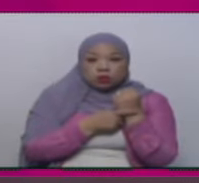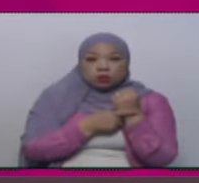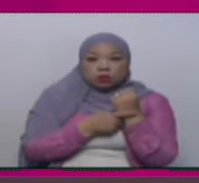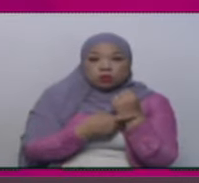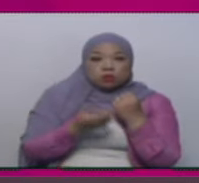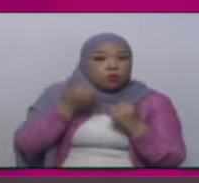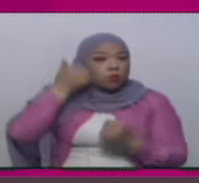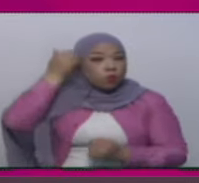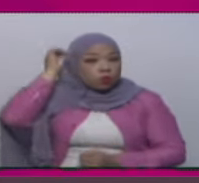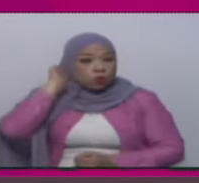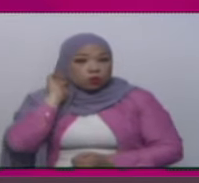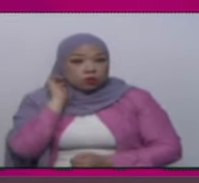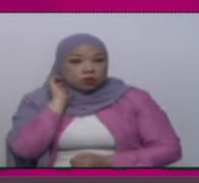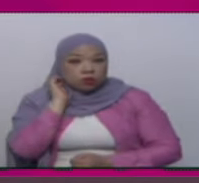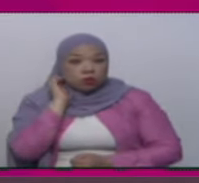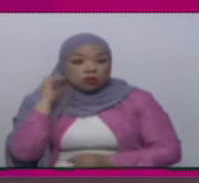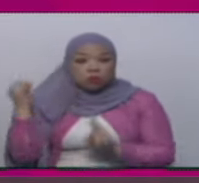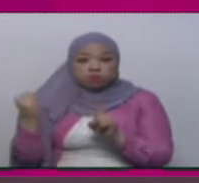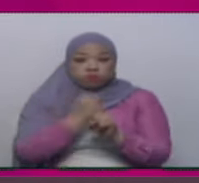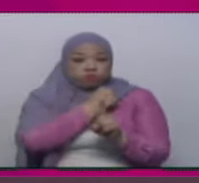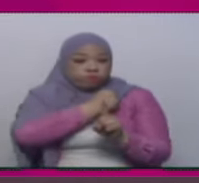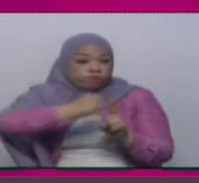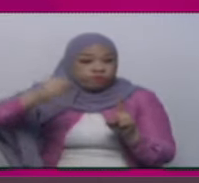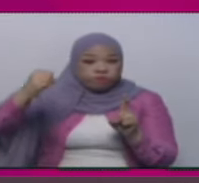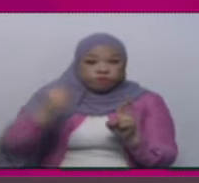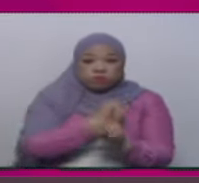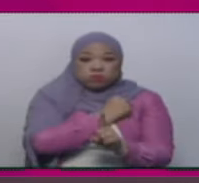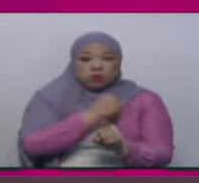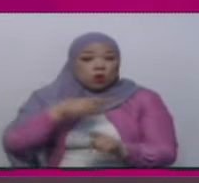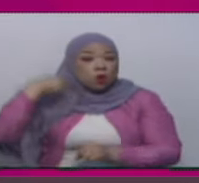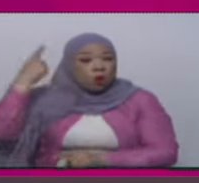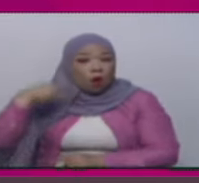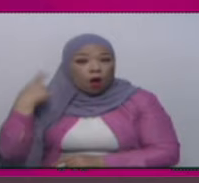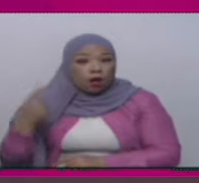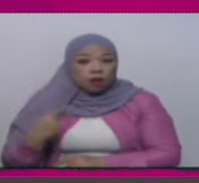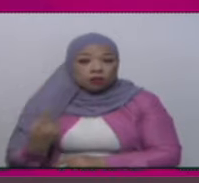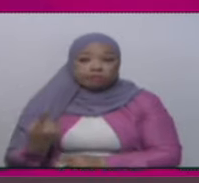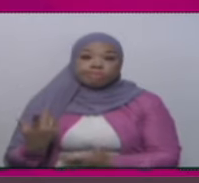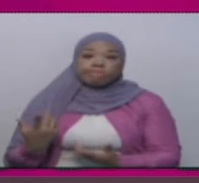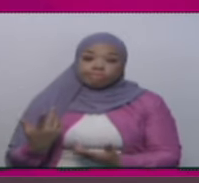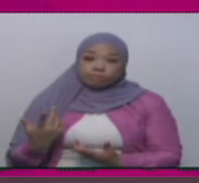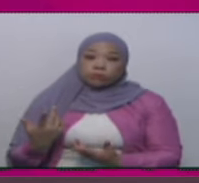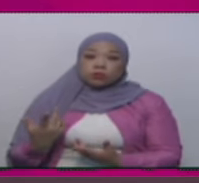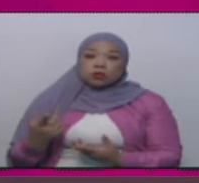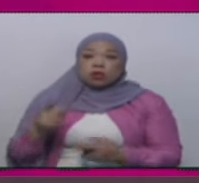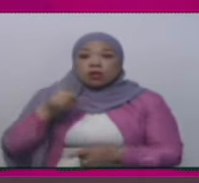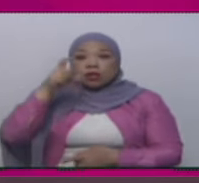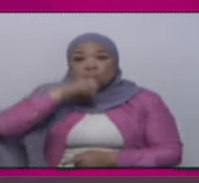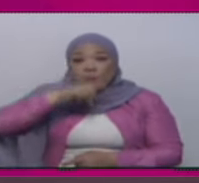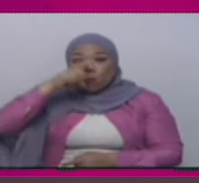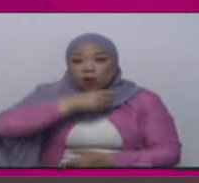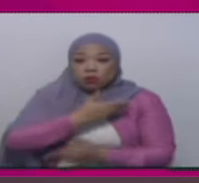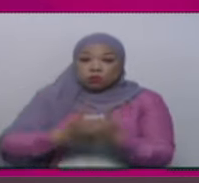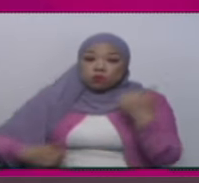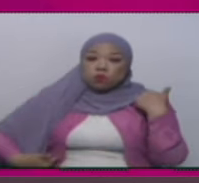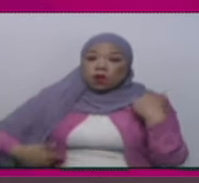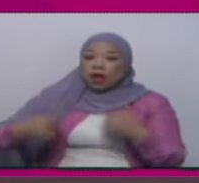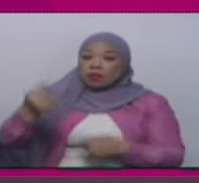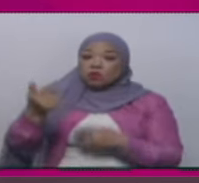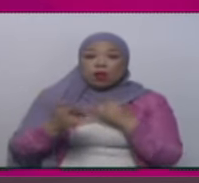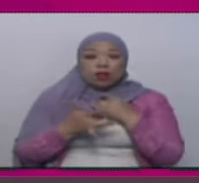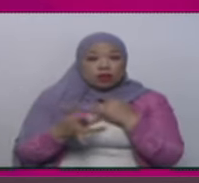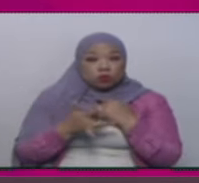María Fascista Machado, violenta, virulenta, loca, está el sionismo, su dinero, su